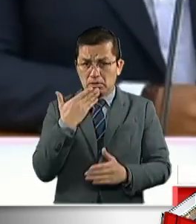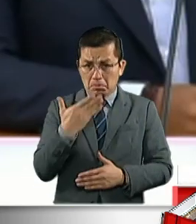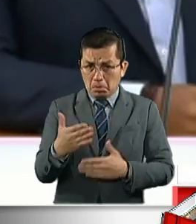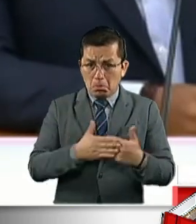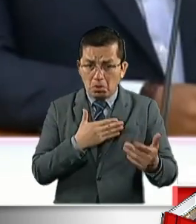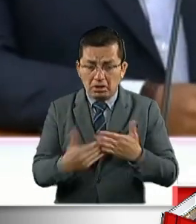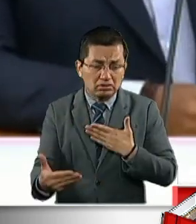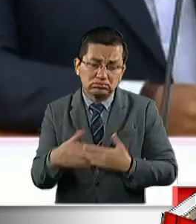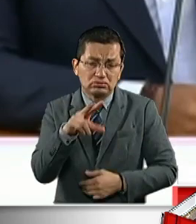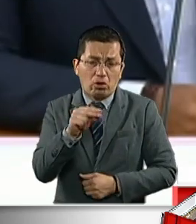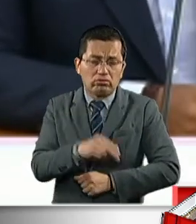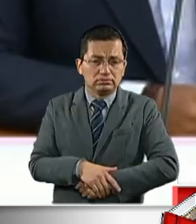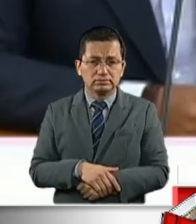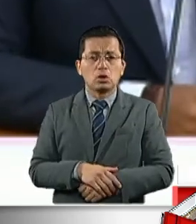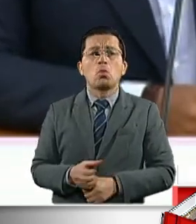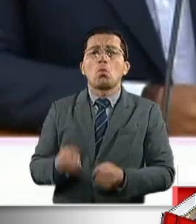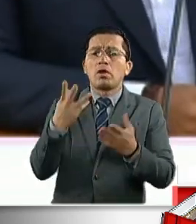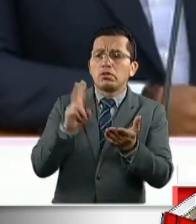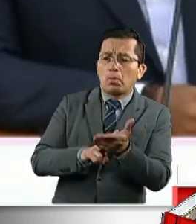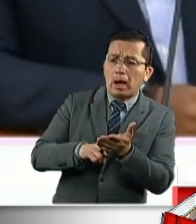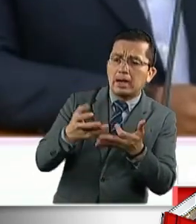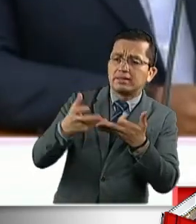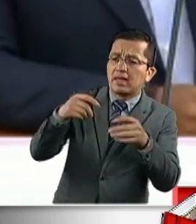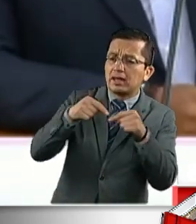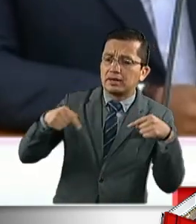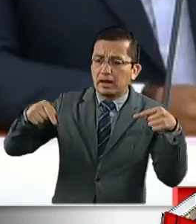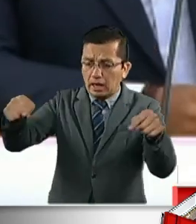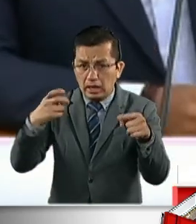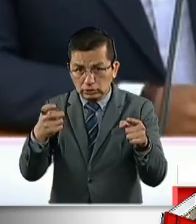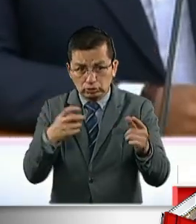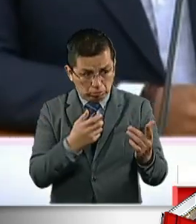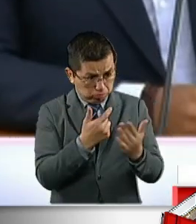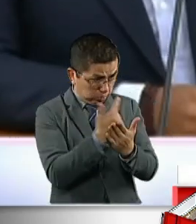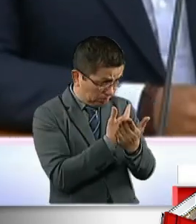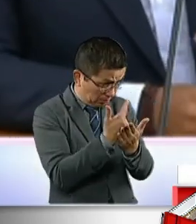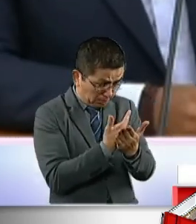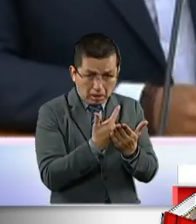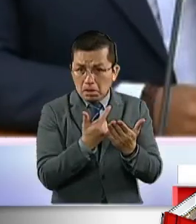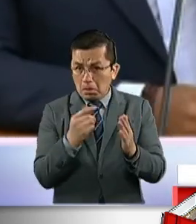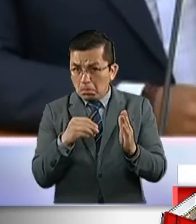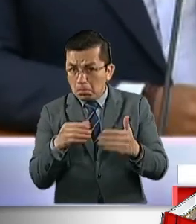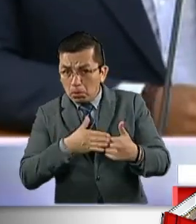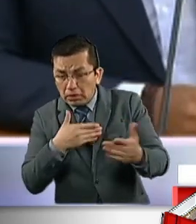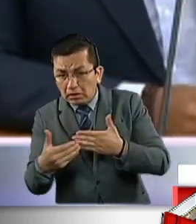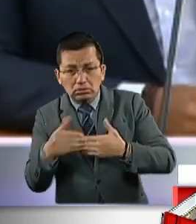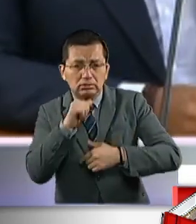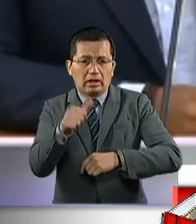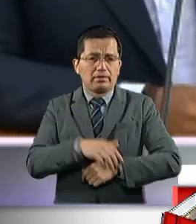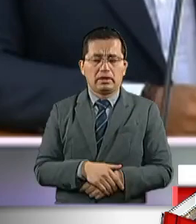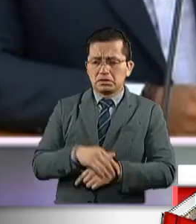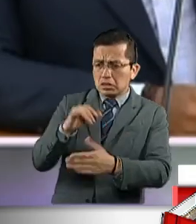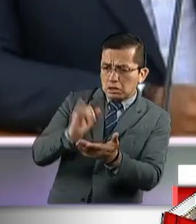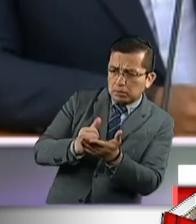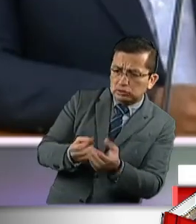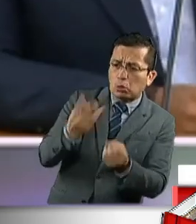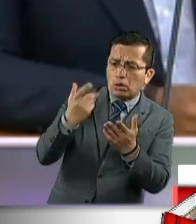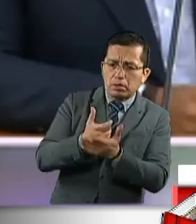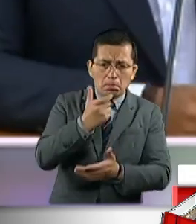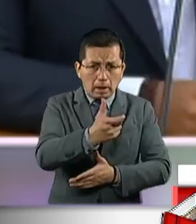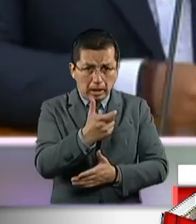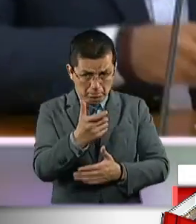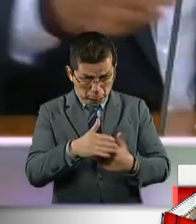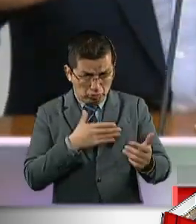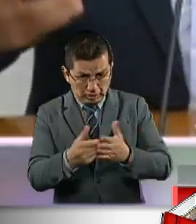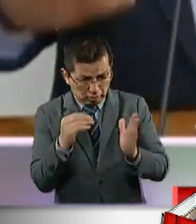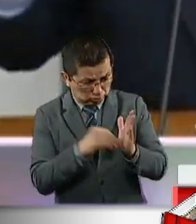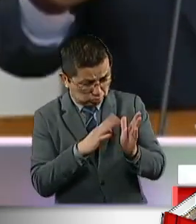los catastros, no tenemos actualizado el valor fiscal, no tenemos actualizados los atlas de